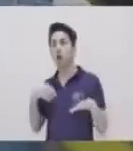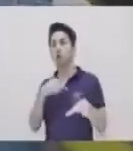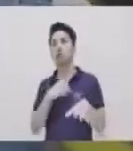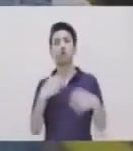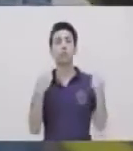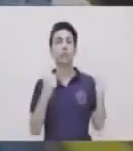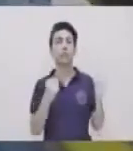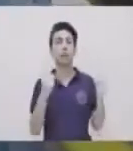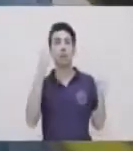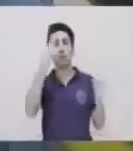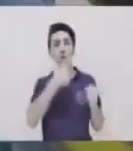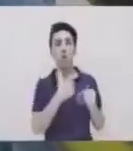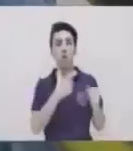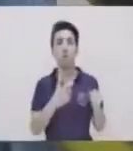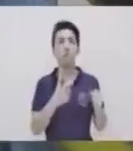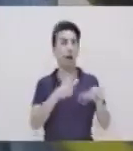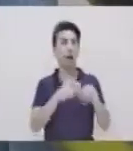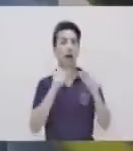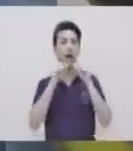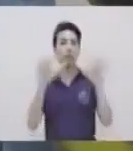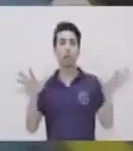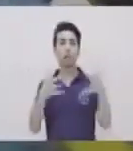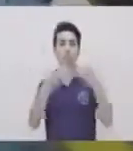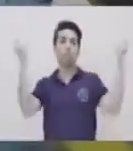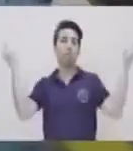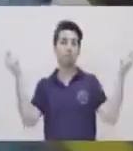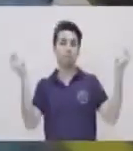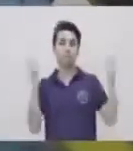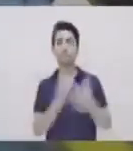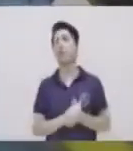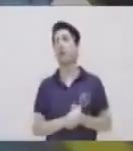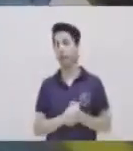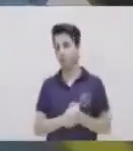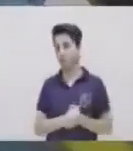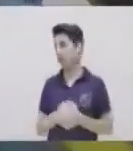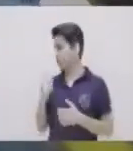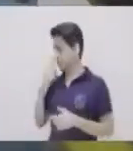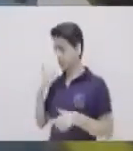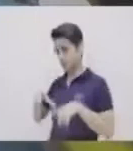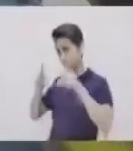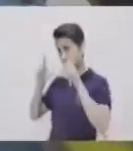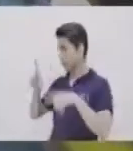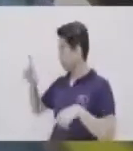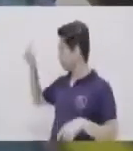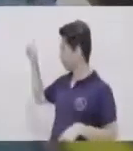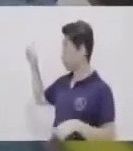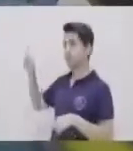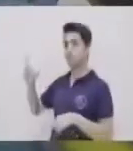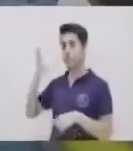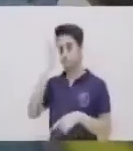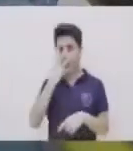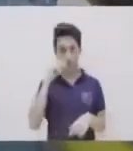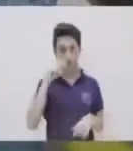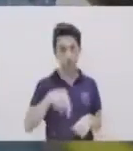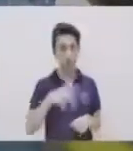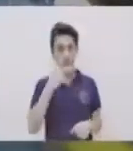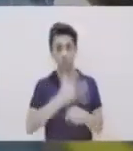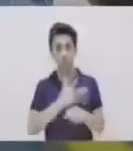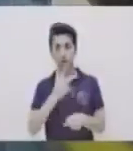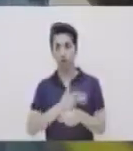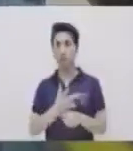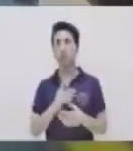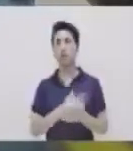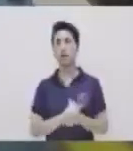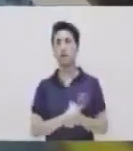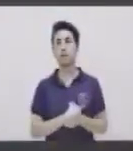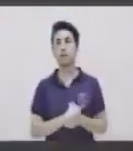vayan desapareciendo. Entonces, bueno, te voy a iniciar mostrándote una imagen que es hermosa de nuestros